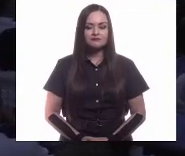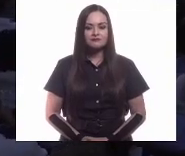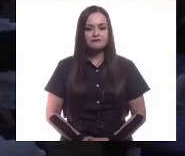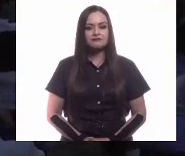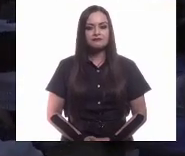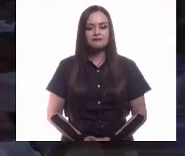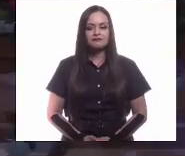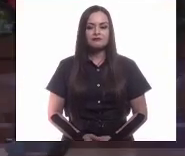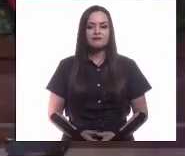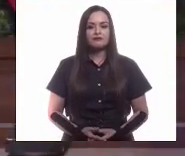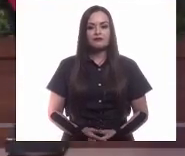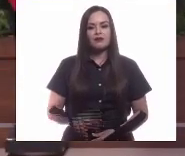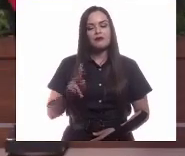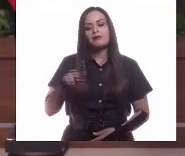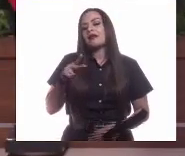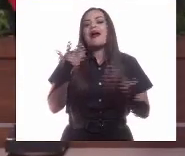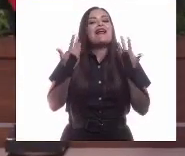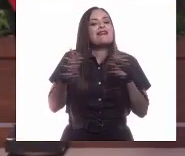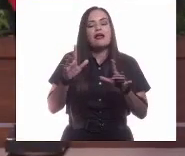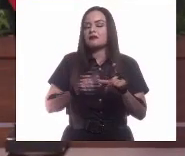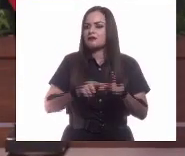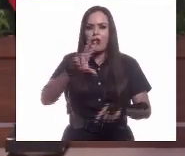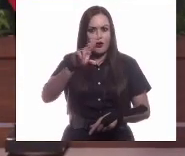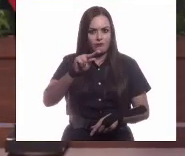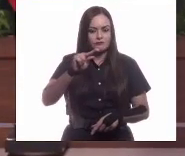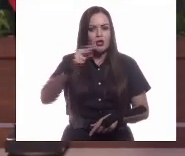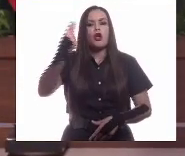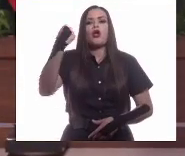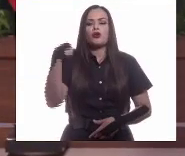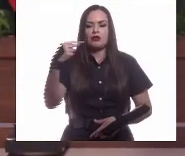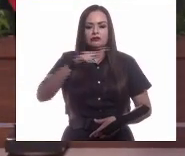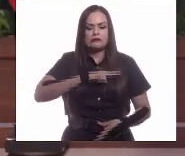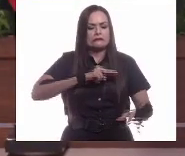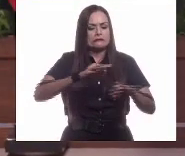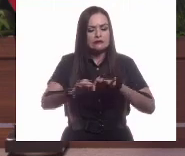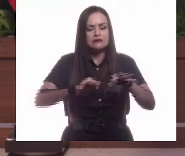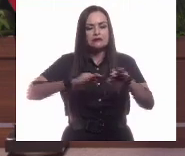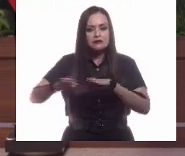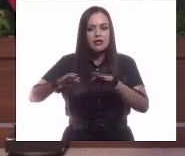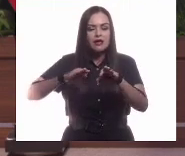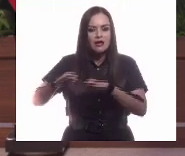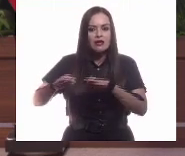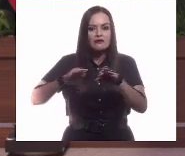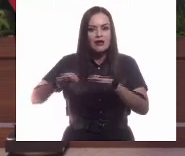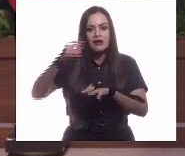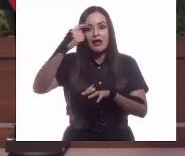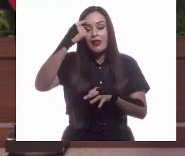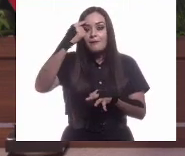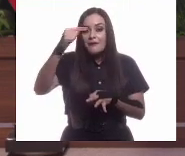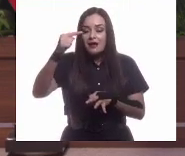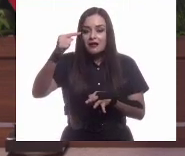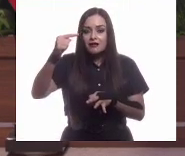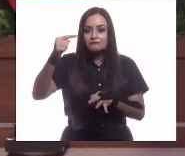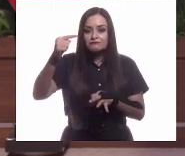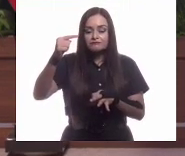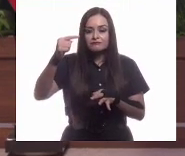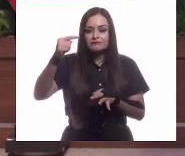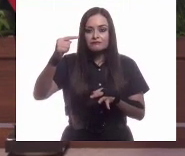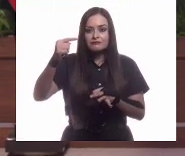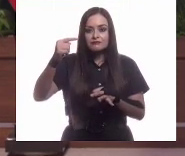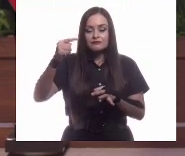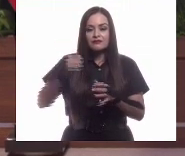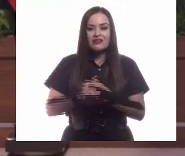Pero no nos conformamos. Seguiremos trabajando en el barrido que nos permita certificarnos también como libre